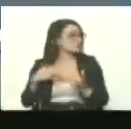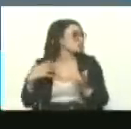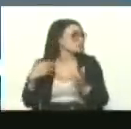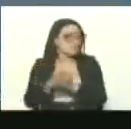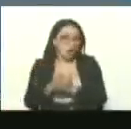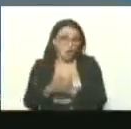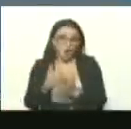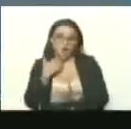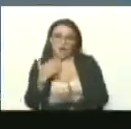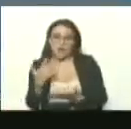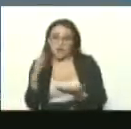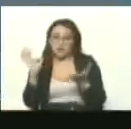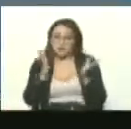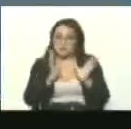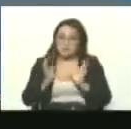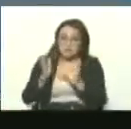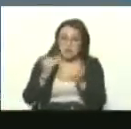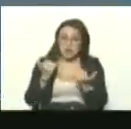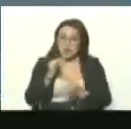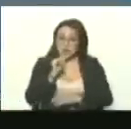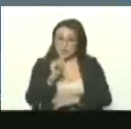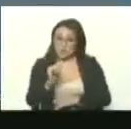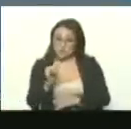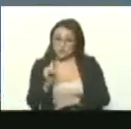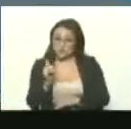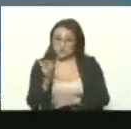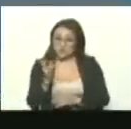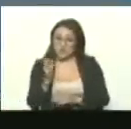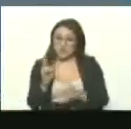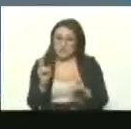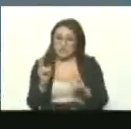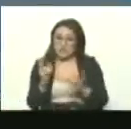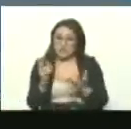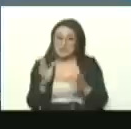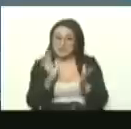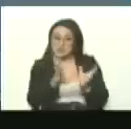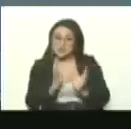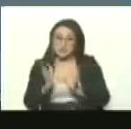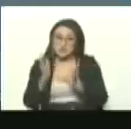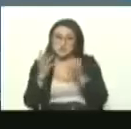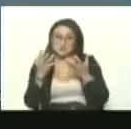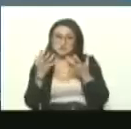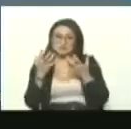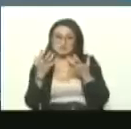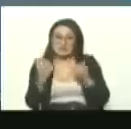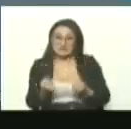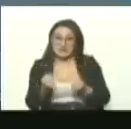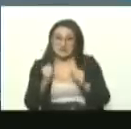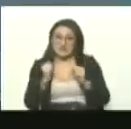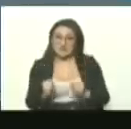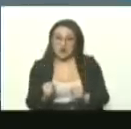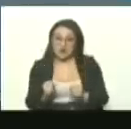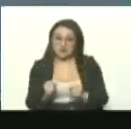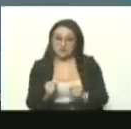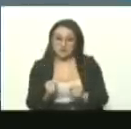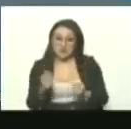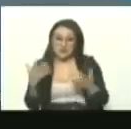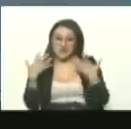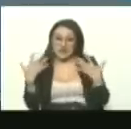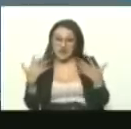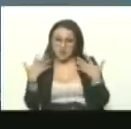¿Eh? Por lo menos ahora se anuncia, combinado el fenómeno del niño y la niña, exacerbado en puntos